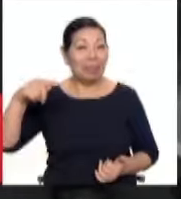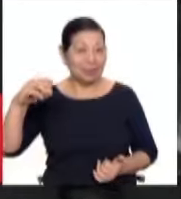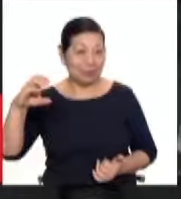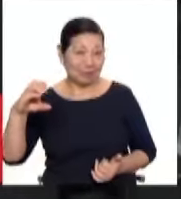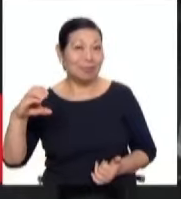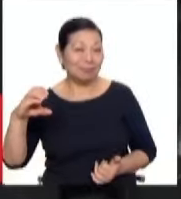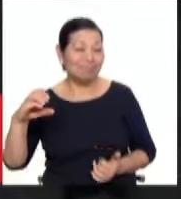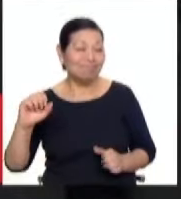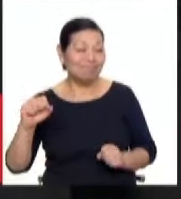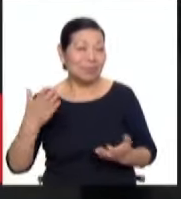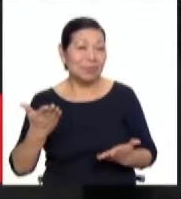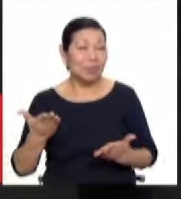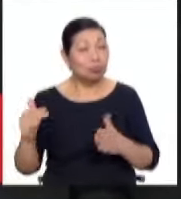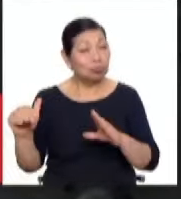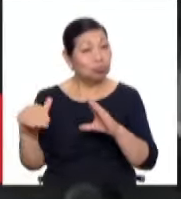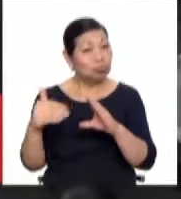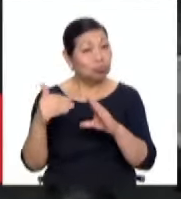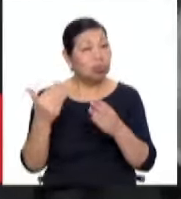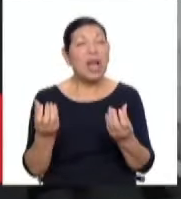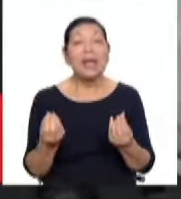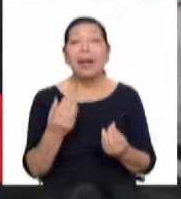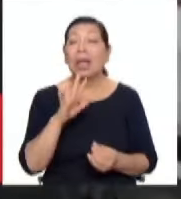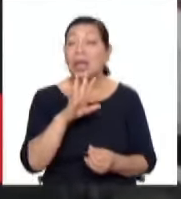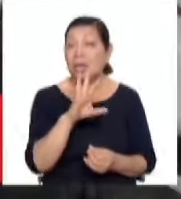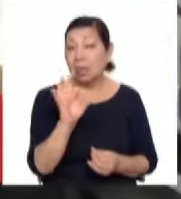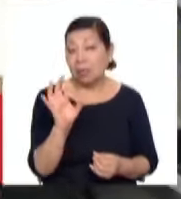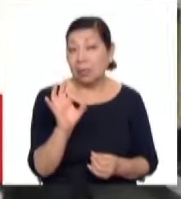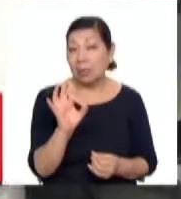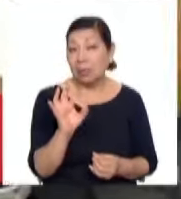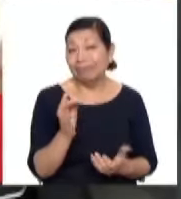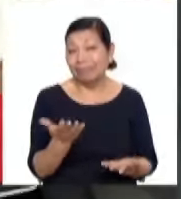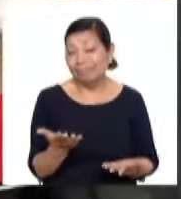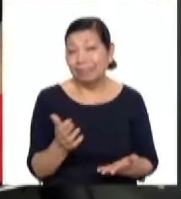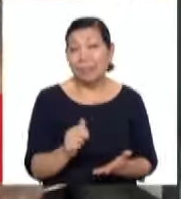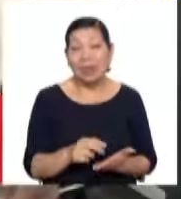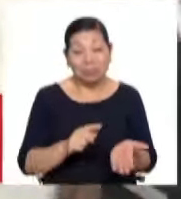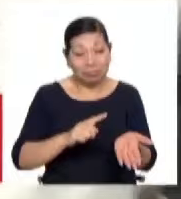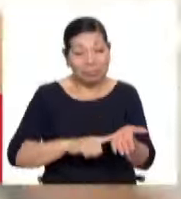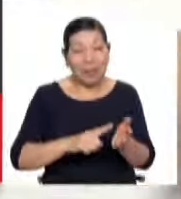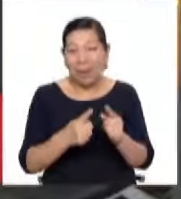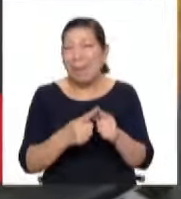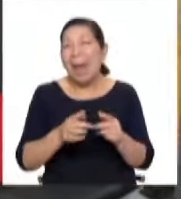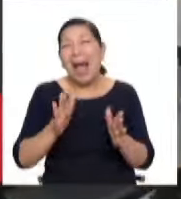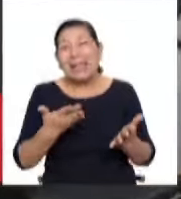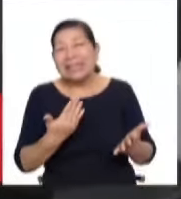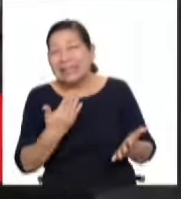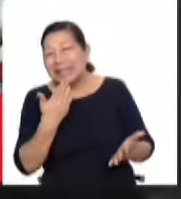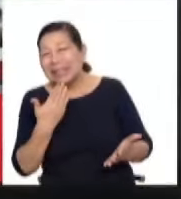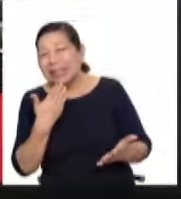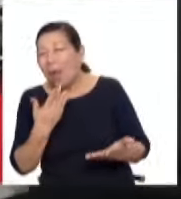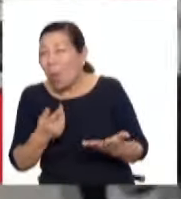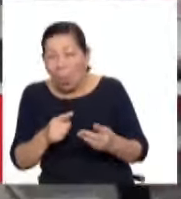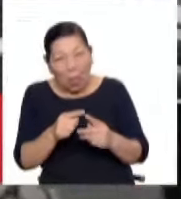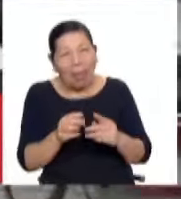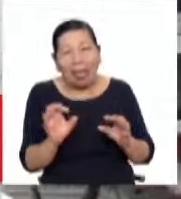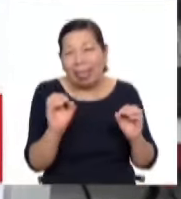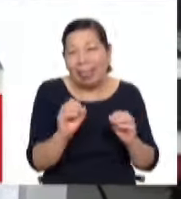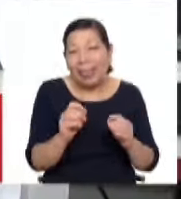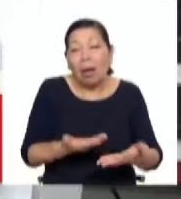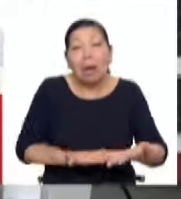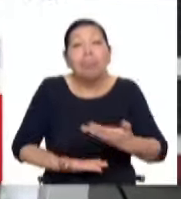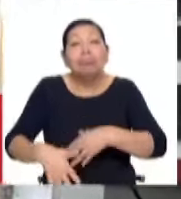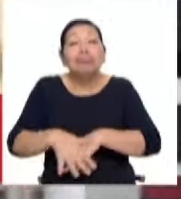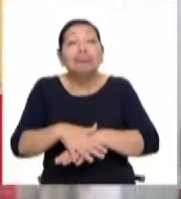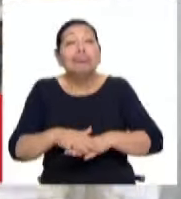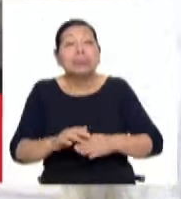Donde se están registrando como 500 casos de huellas dañadas, ¿no? Para cuyos